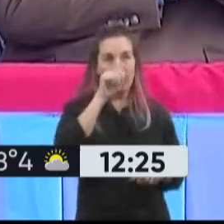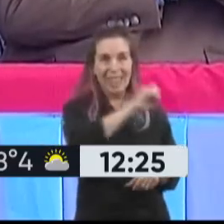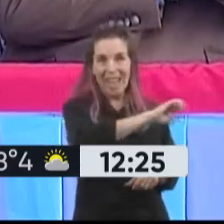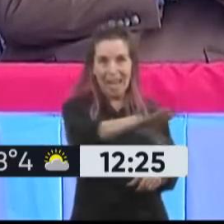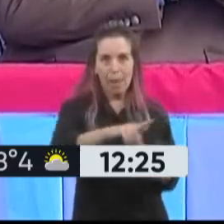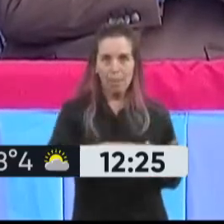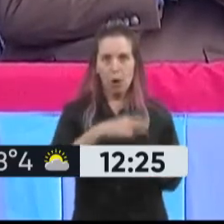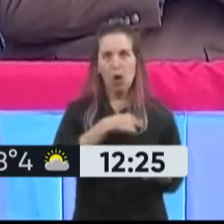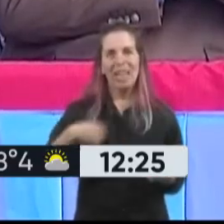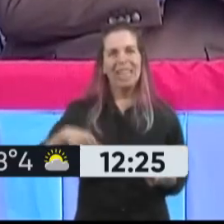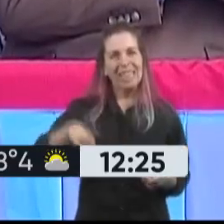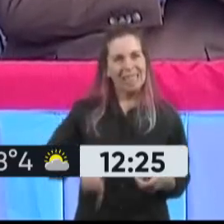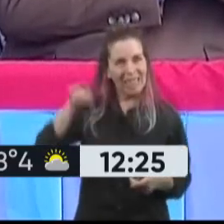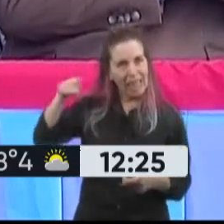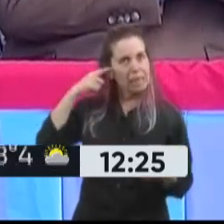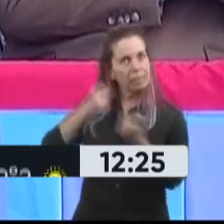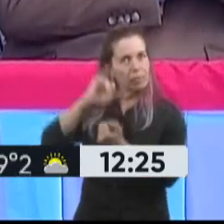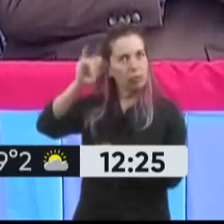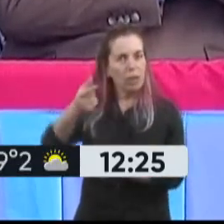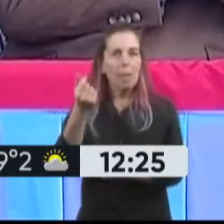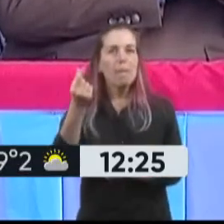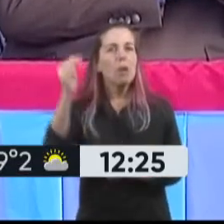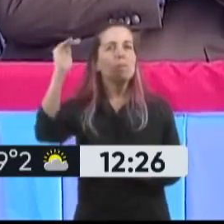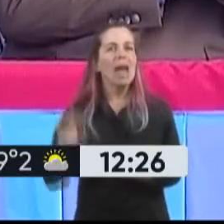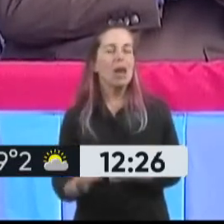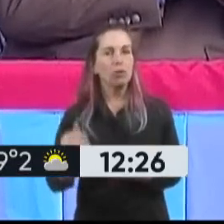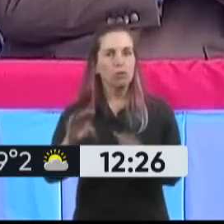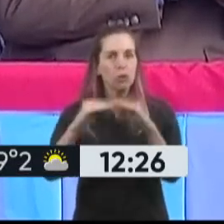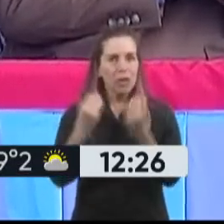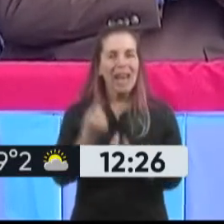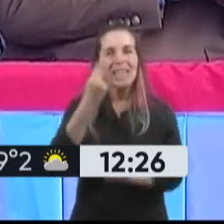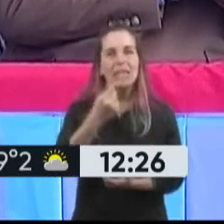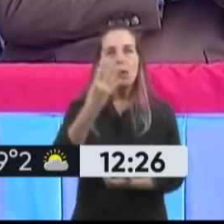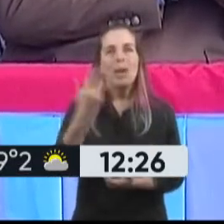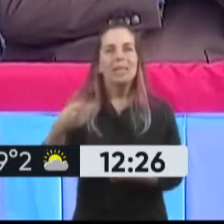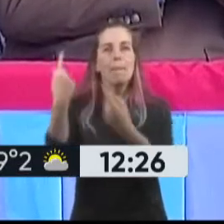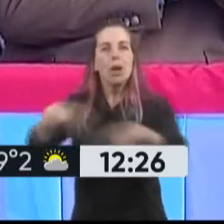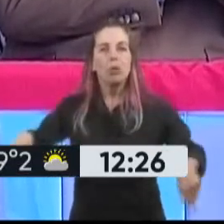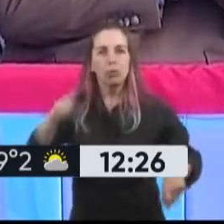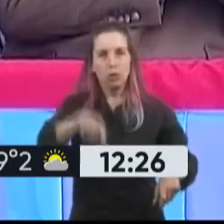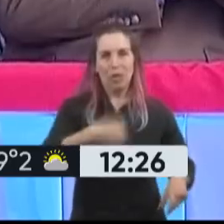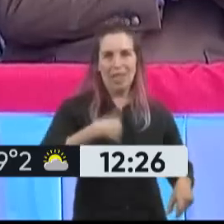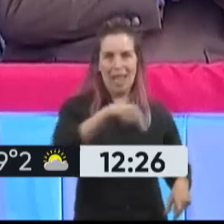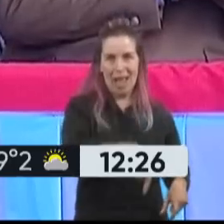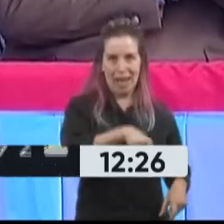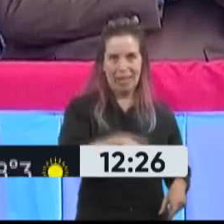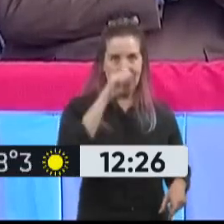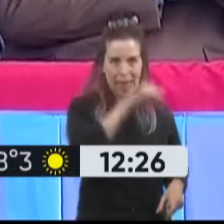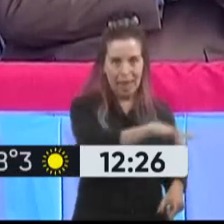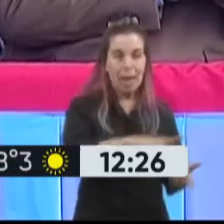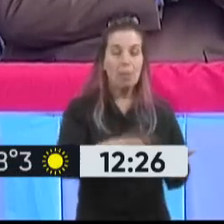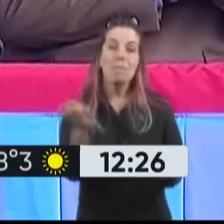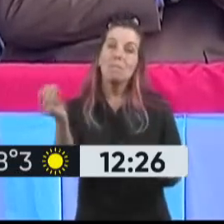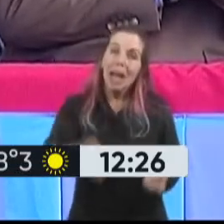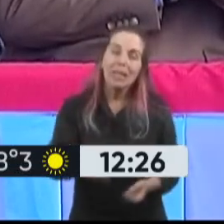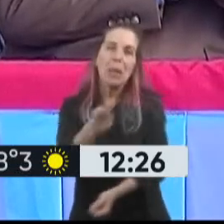China reduzca aranceles a 143 productos agroindustriales argentinos y ampliamos la oferta de vacunas contra